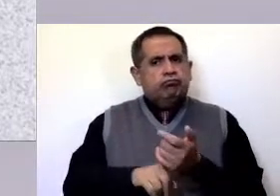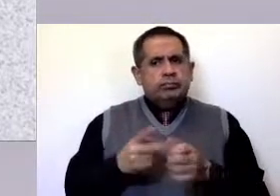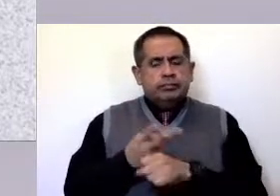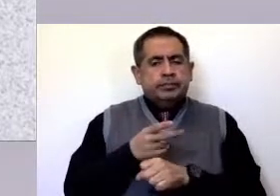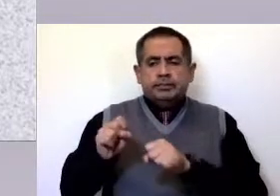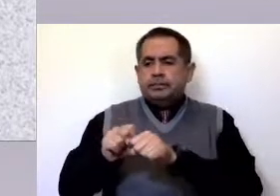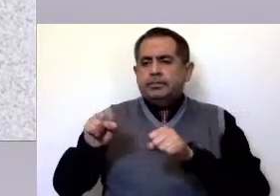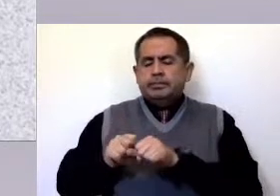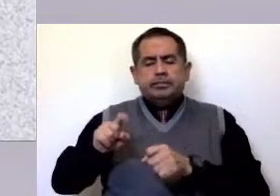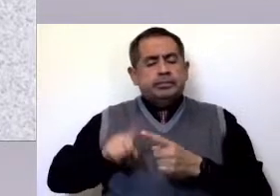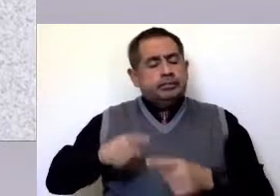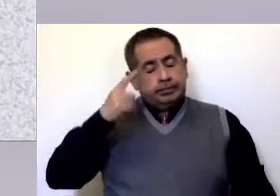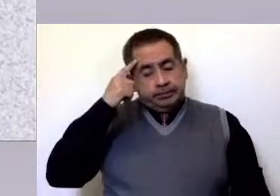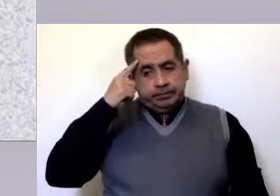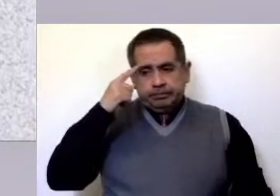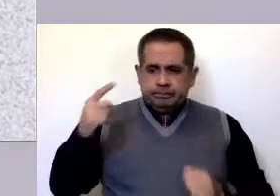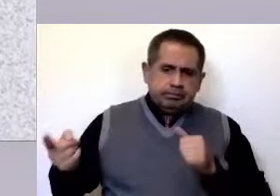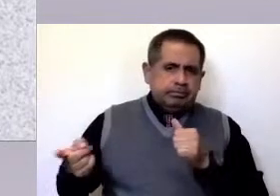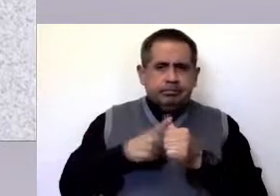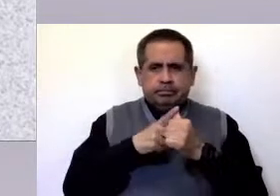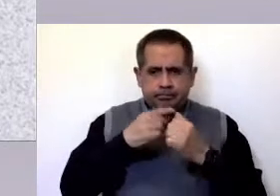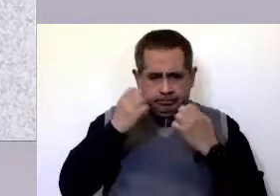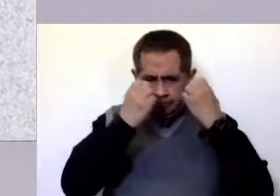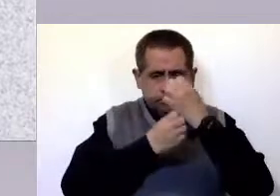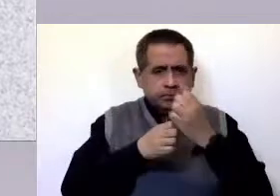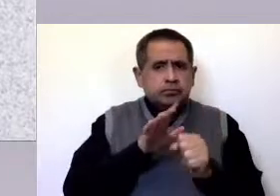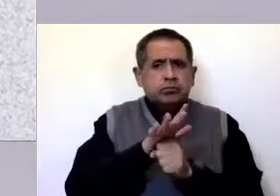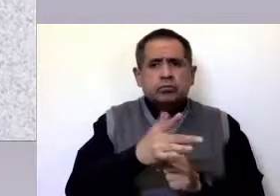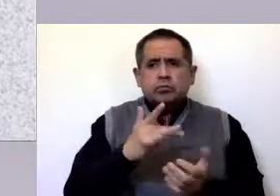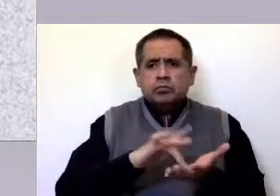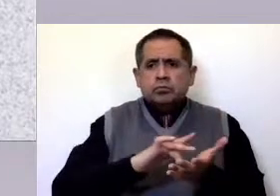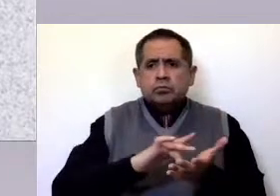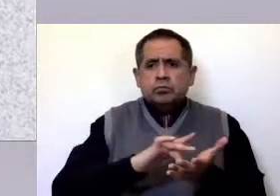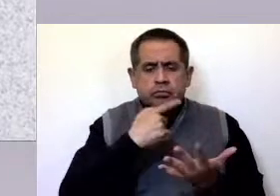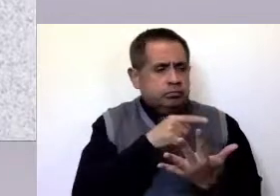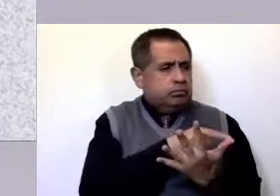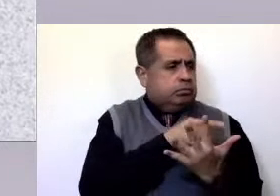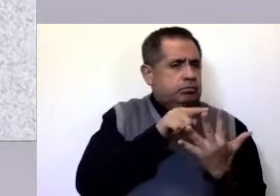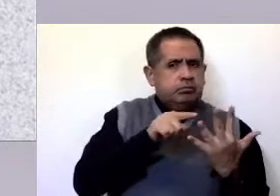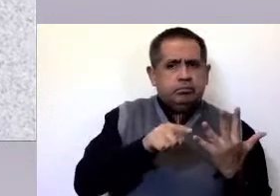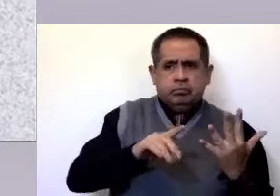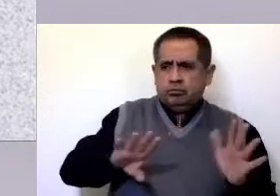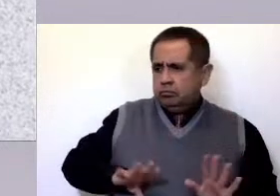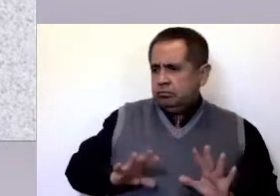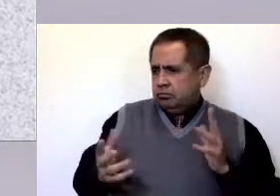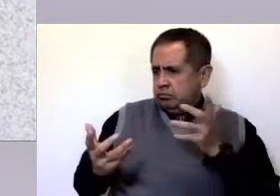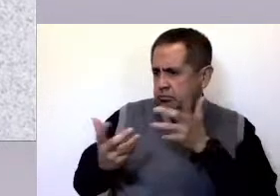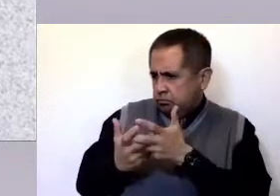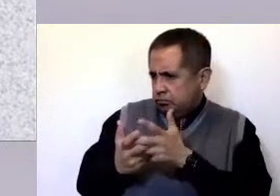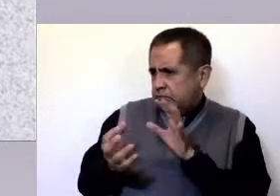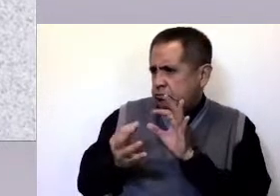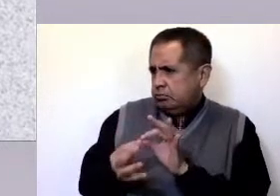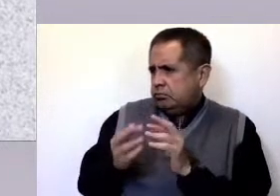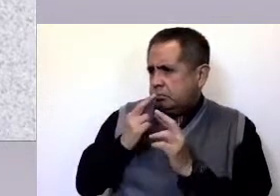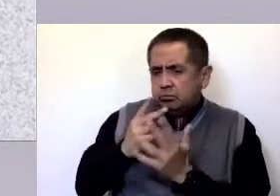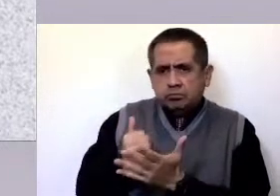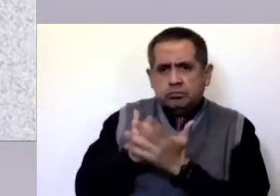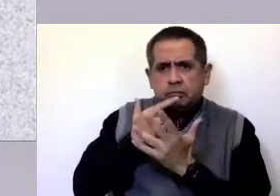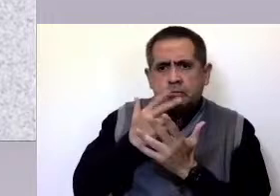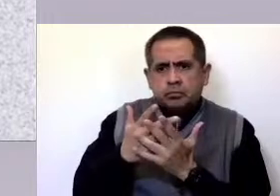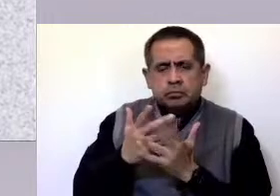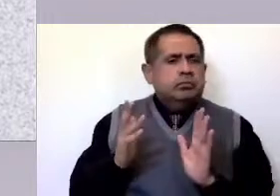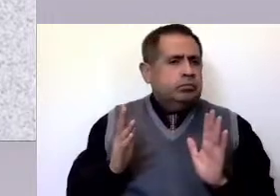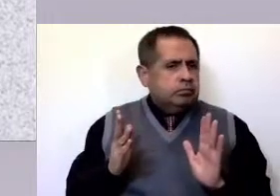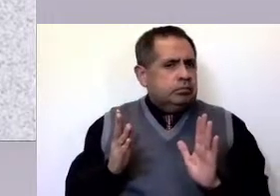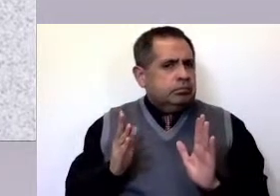opta por privilegiar el análisis sobre el medicamento que resulte más conveniente al padecimiento del quejoso reiterando el criterio ya establecido